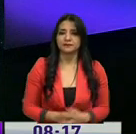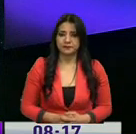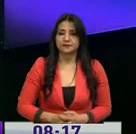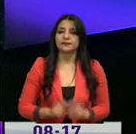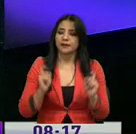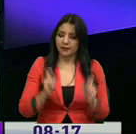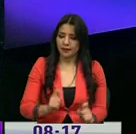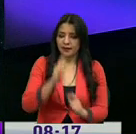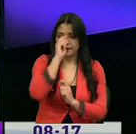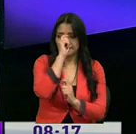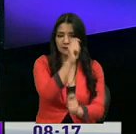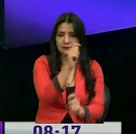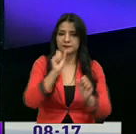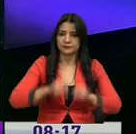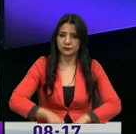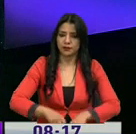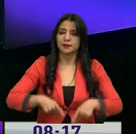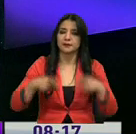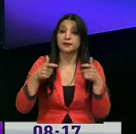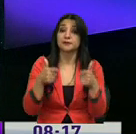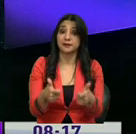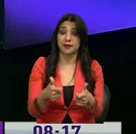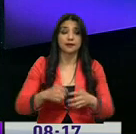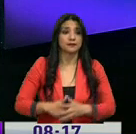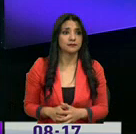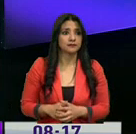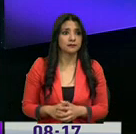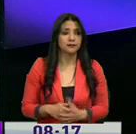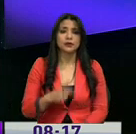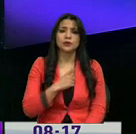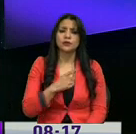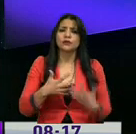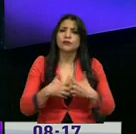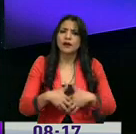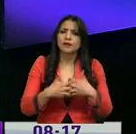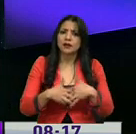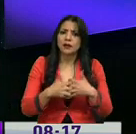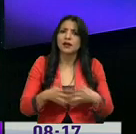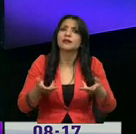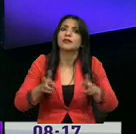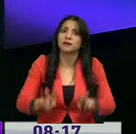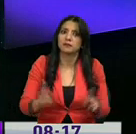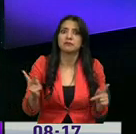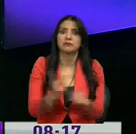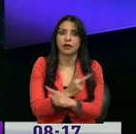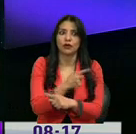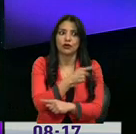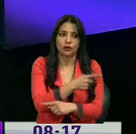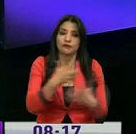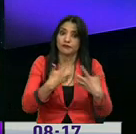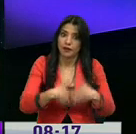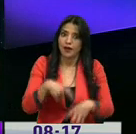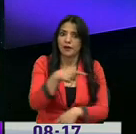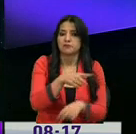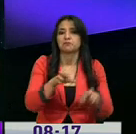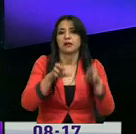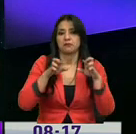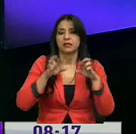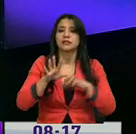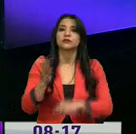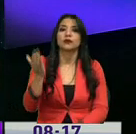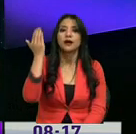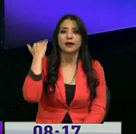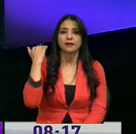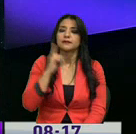merecen todo respeto y vivir bien. Y peor, los dueños de las fábricas, porque eso debe tener línea de fábrica, porque así era